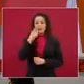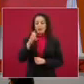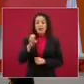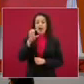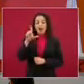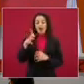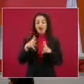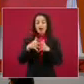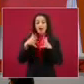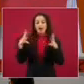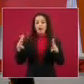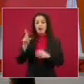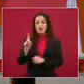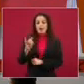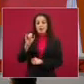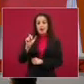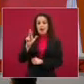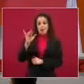Neutral,